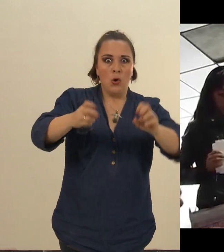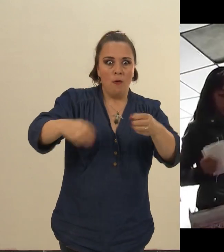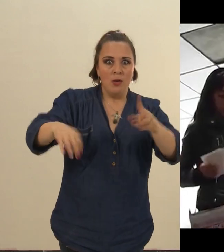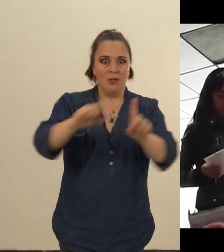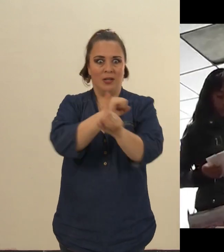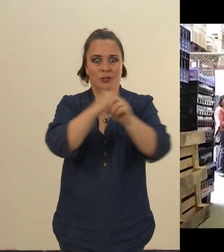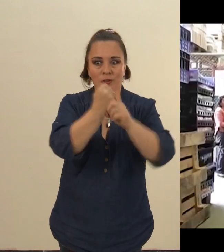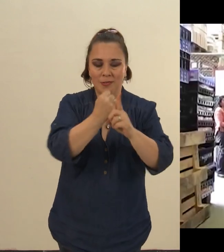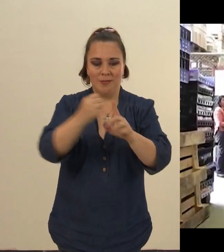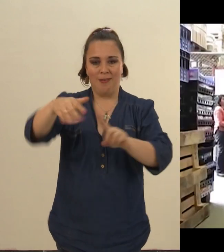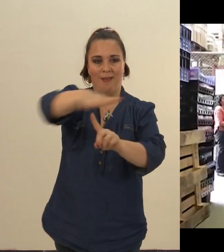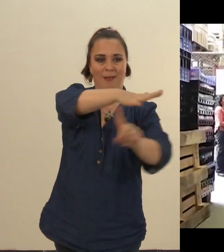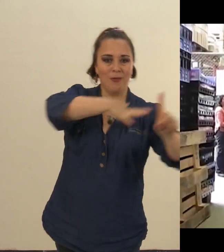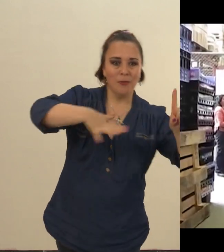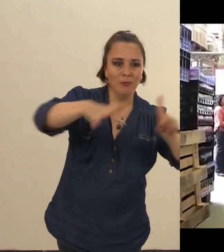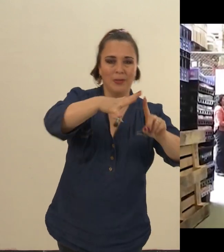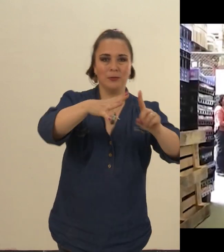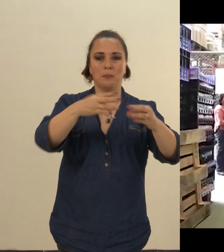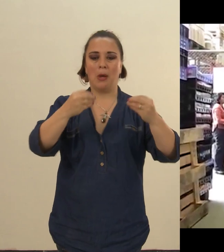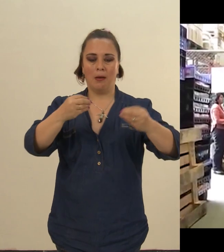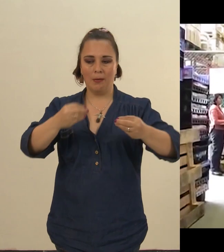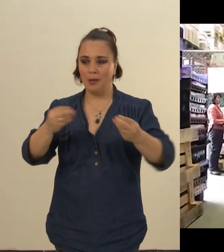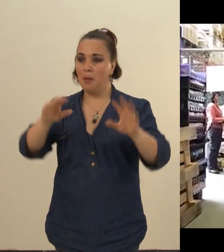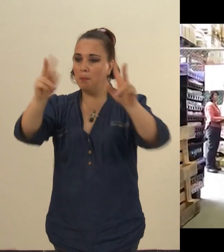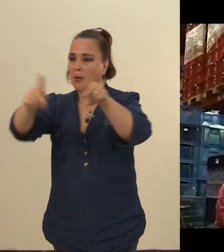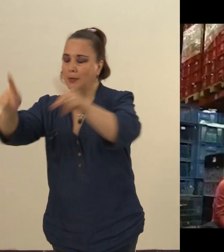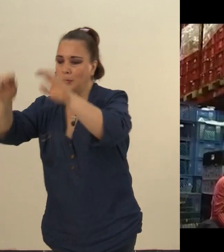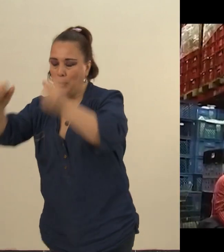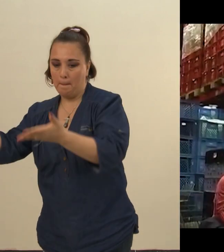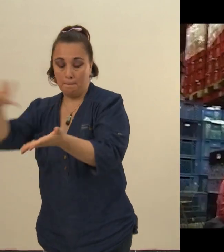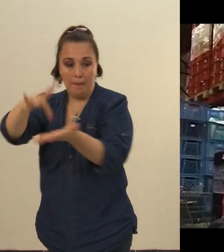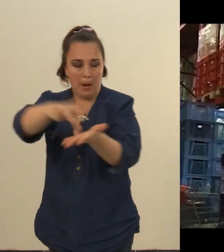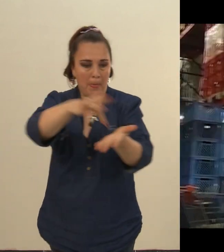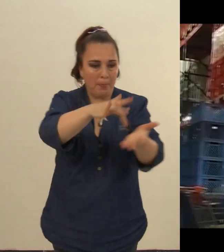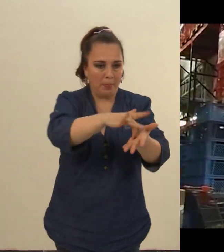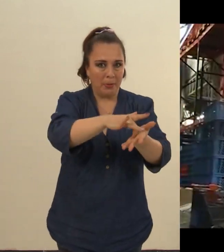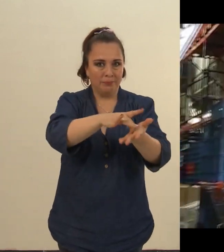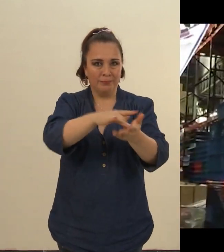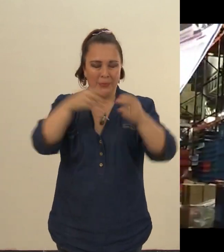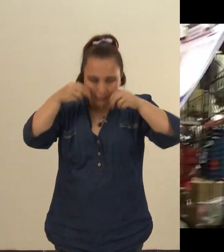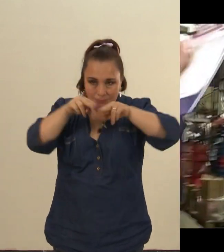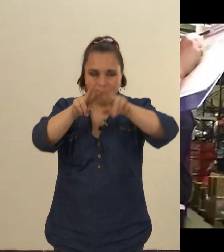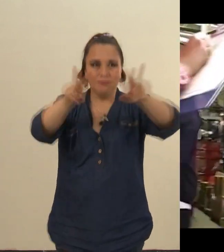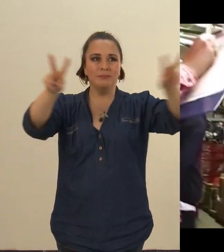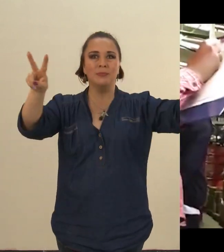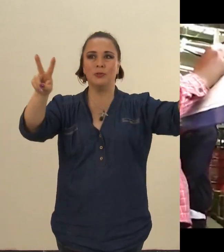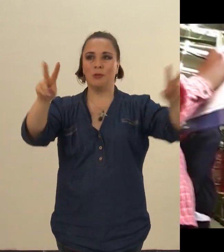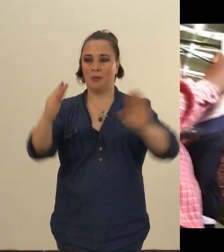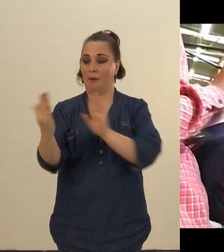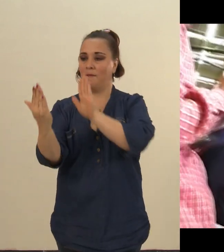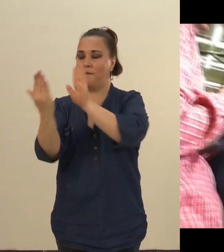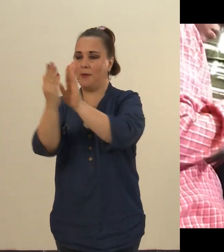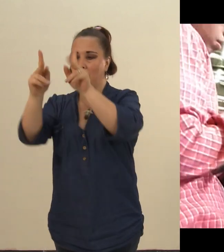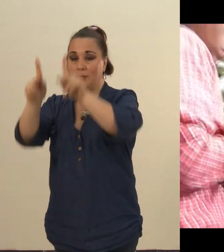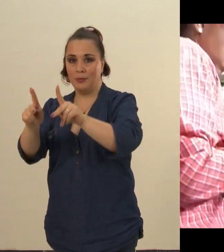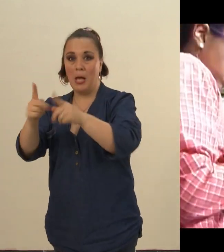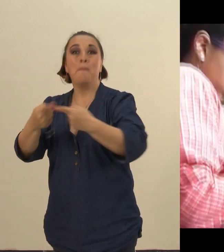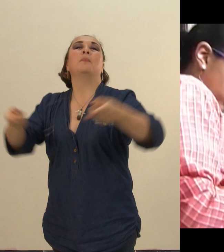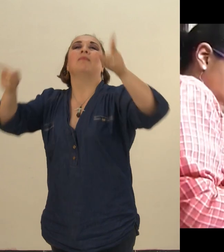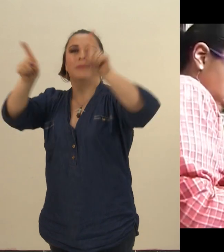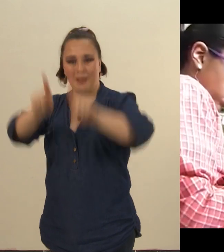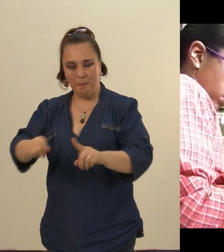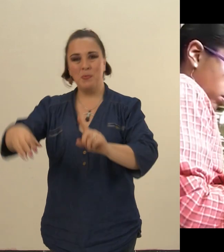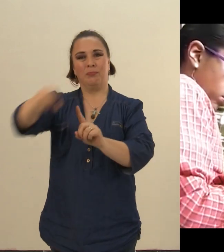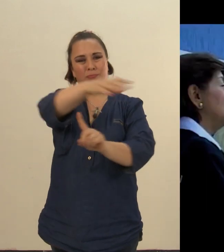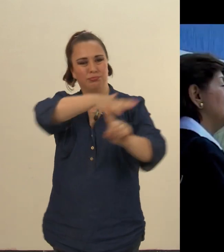con las oportunidades que el entorno brinda o situaciones que impiden la participación y el aprendizaje. Así, esta visión forma al licenciado